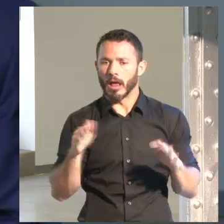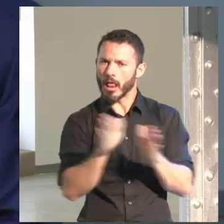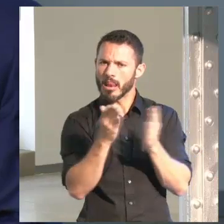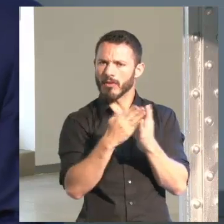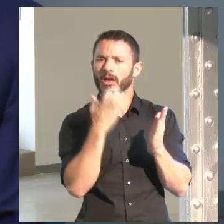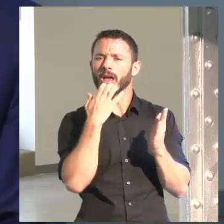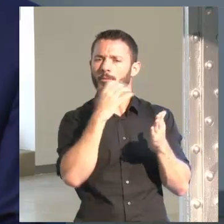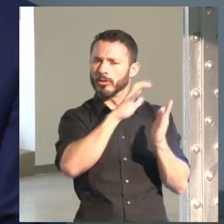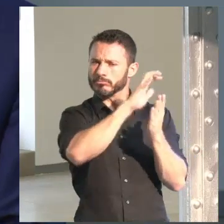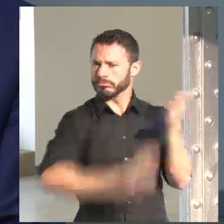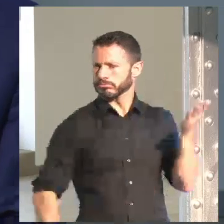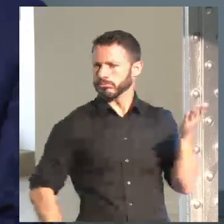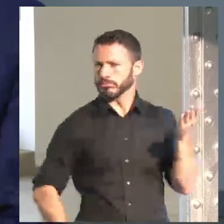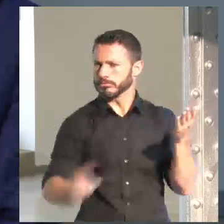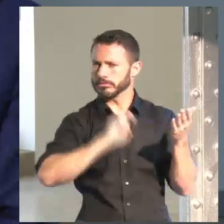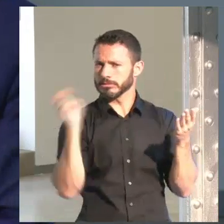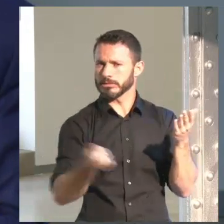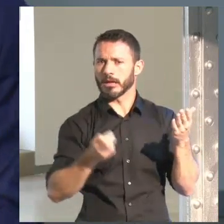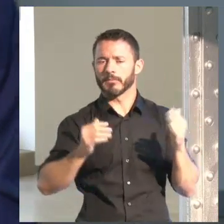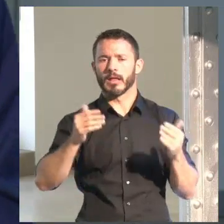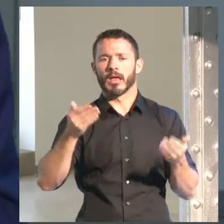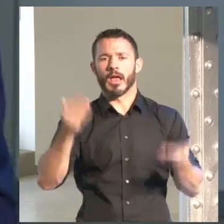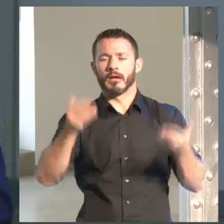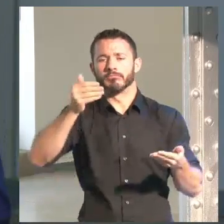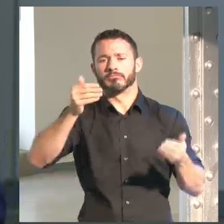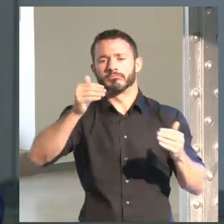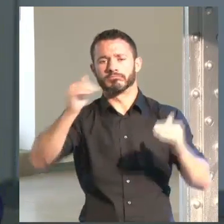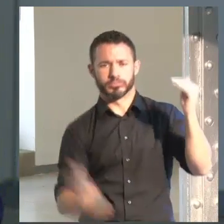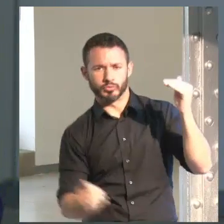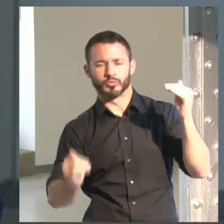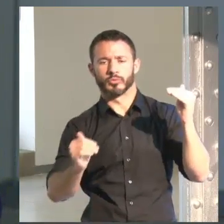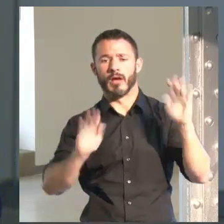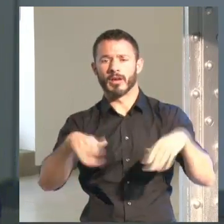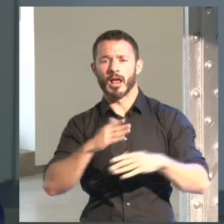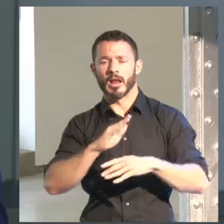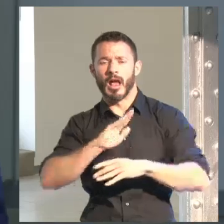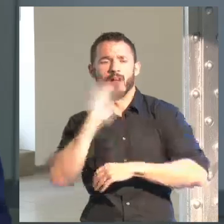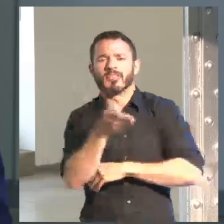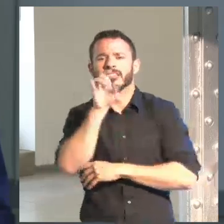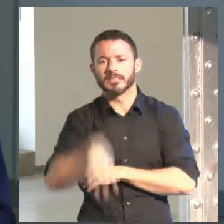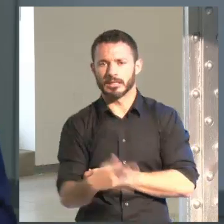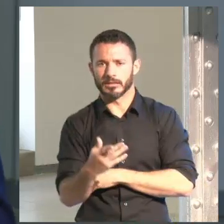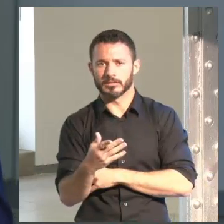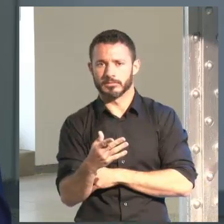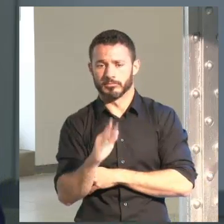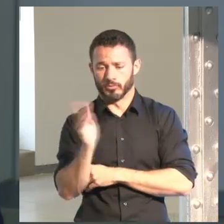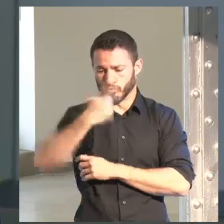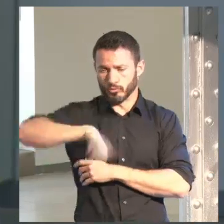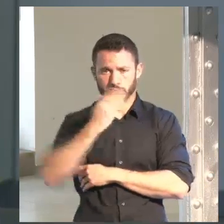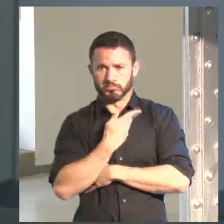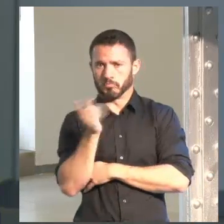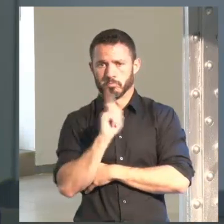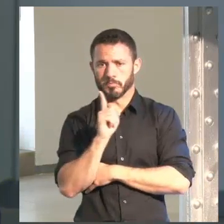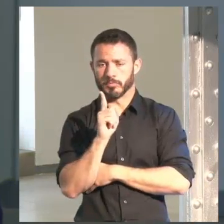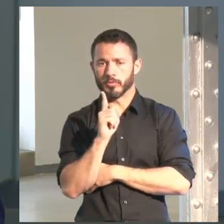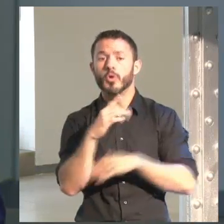ejemplos de estos desequilibrios cuyas víctimas, y eso nos interesa destacarlo, no somos nosotros, cuyas víctimas fundamentales